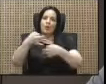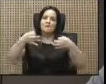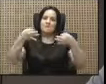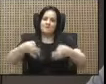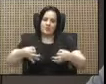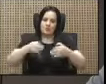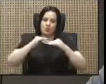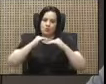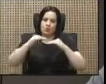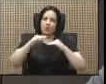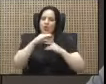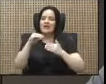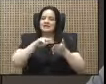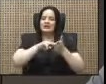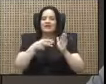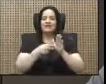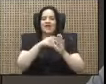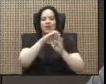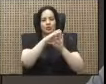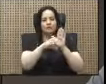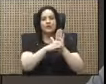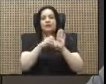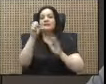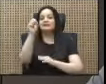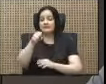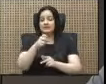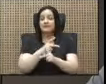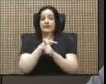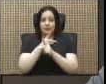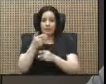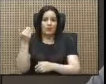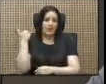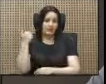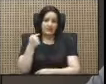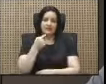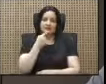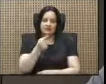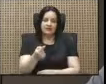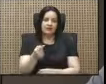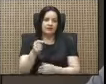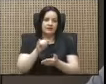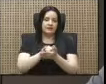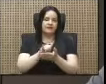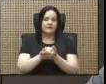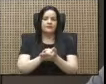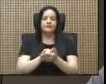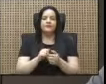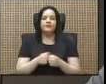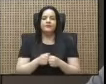Que el constituyente sí que previó, sí que previó,